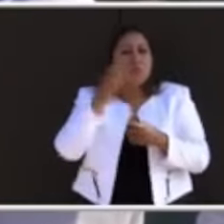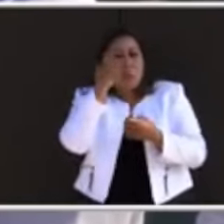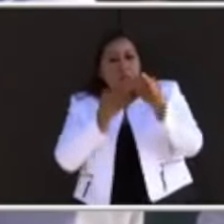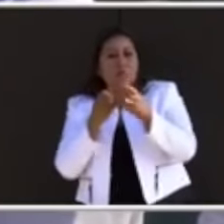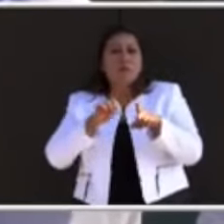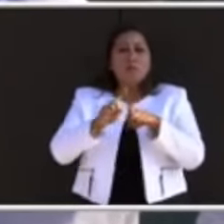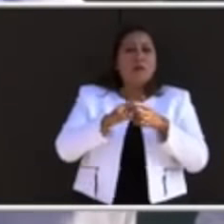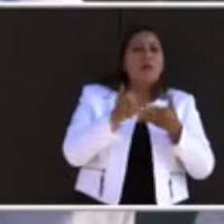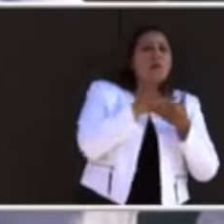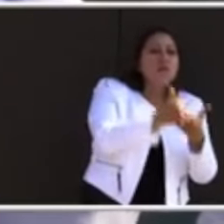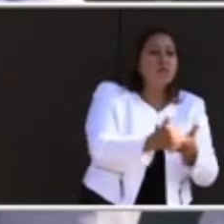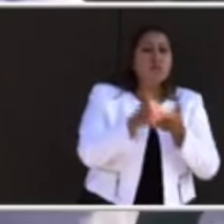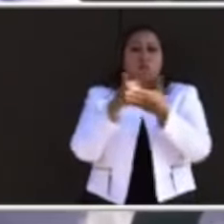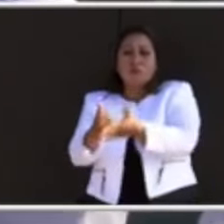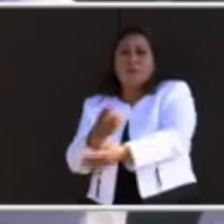nivel municipal y estatal.